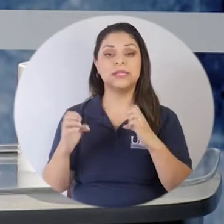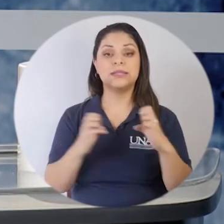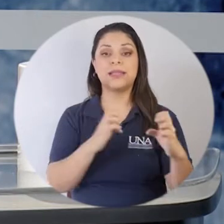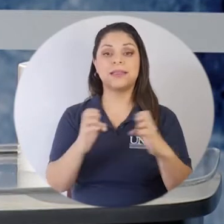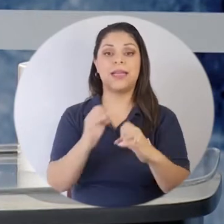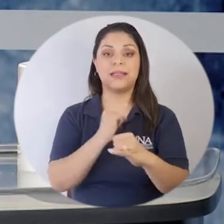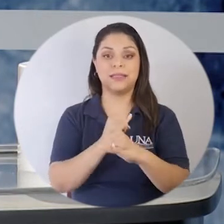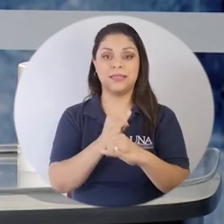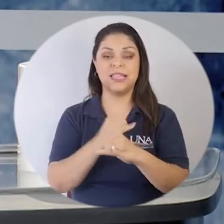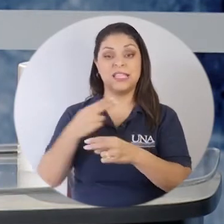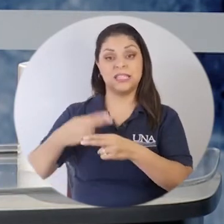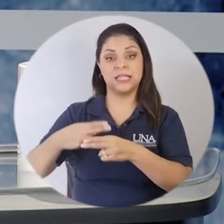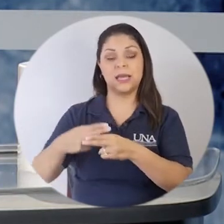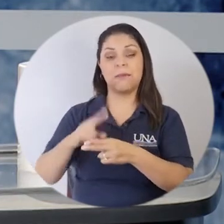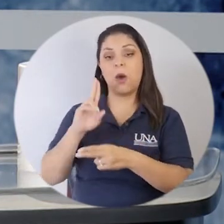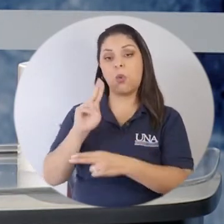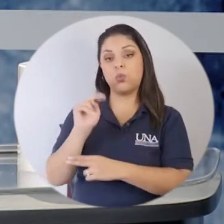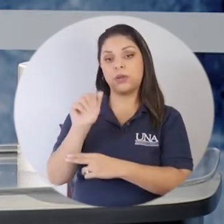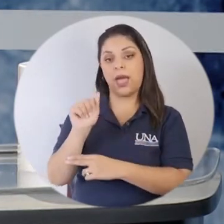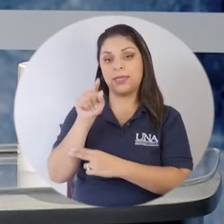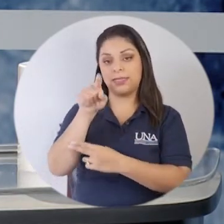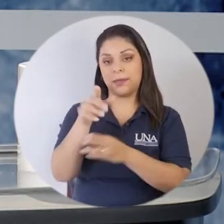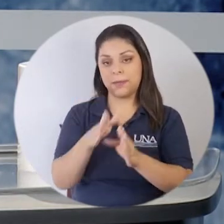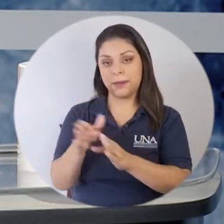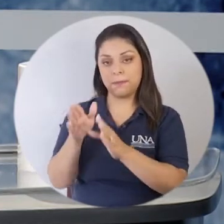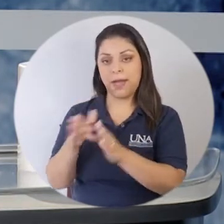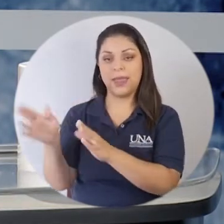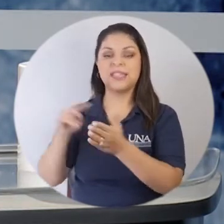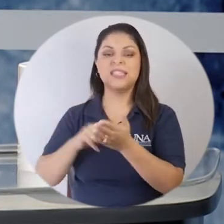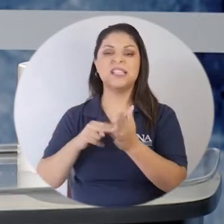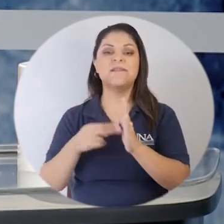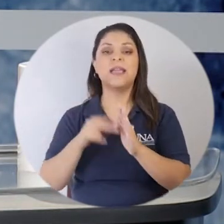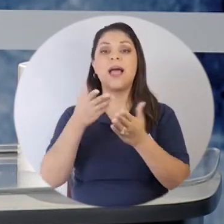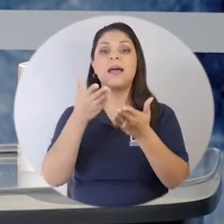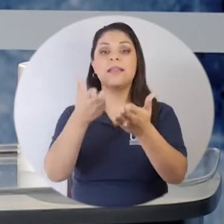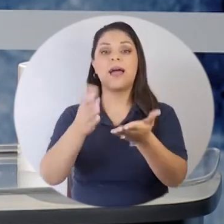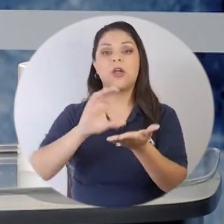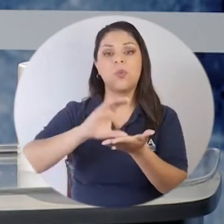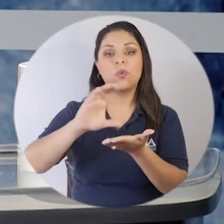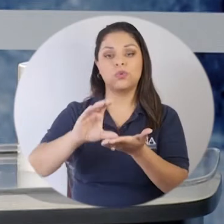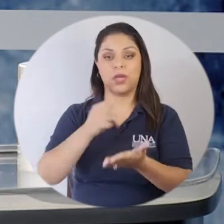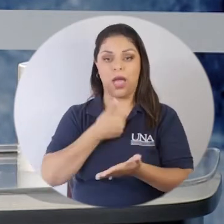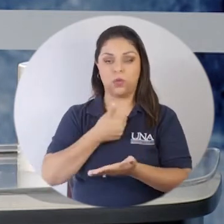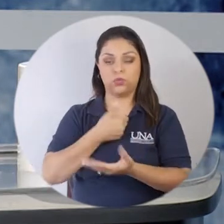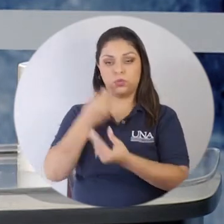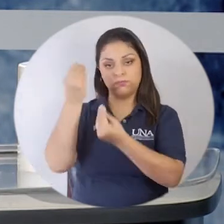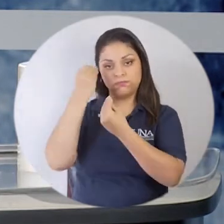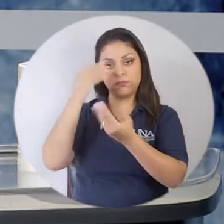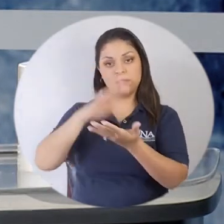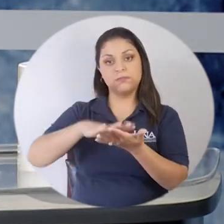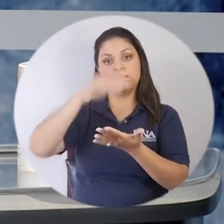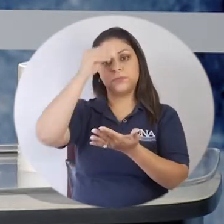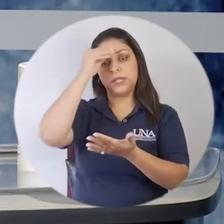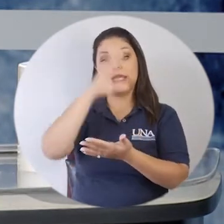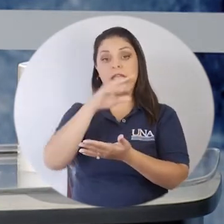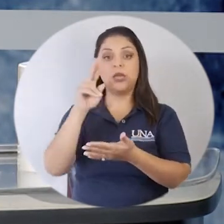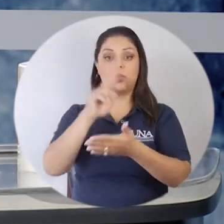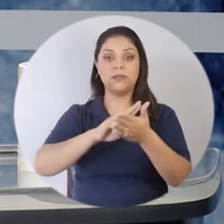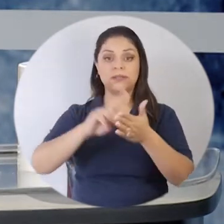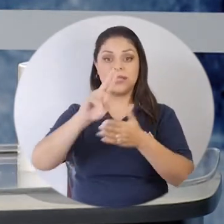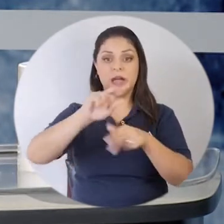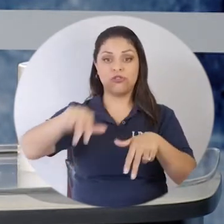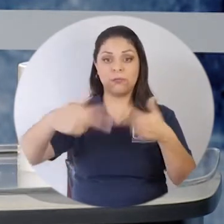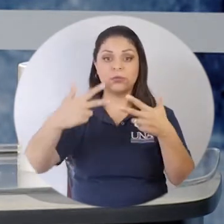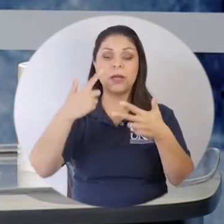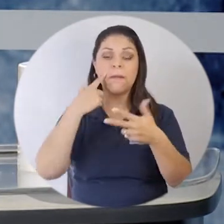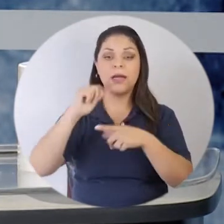estrategia institucional que se llama La UNA Te Prepara, que consiste en brindar cursos de autoaprendizaje y cursos en presencialidad remota para capacitar a